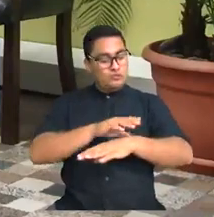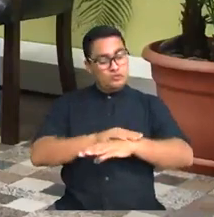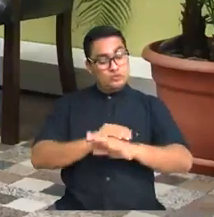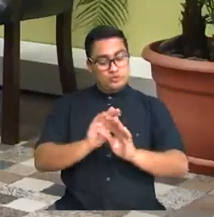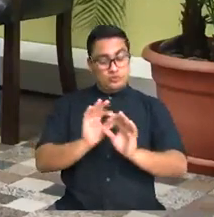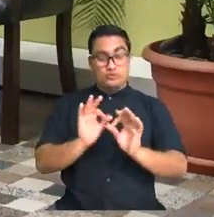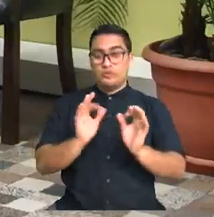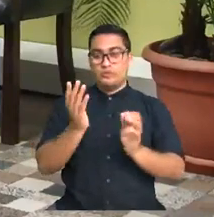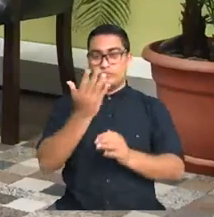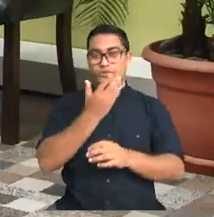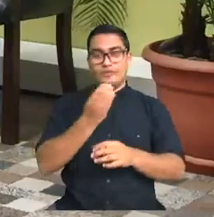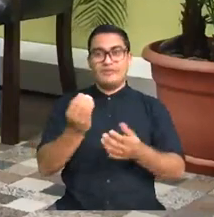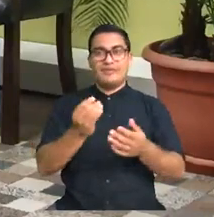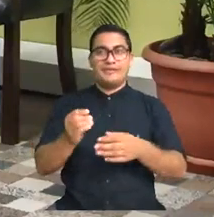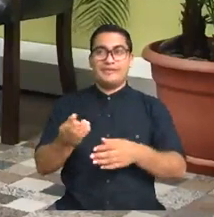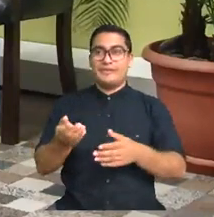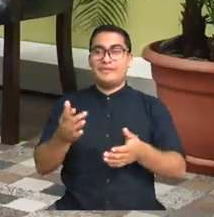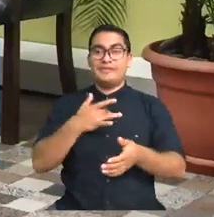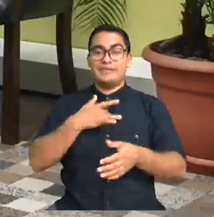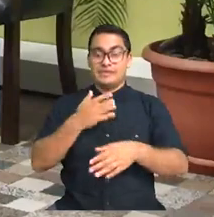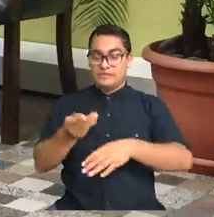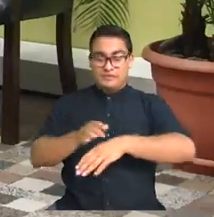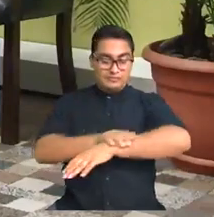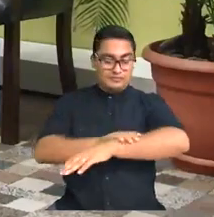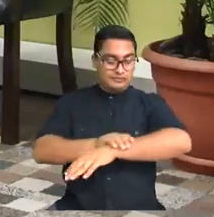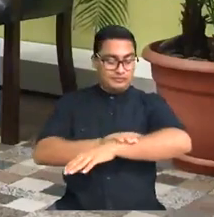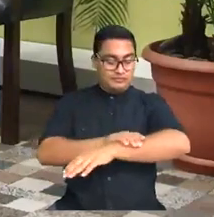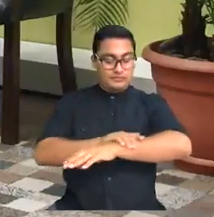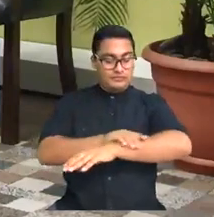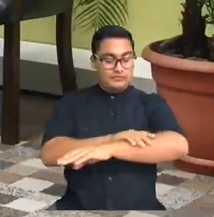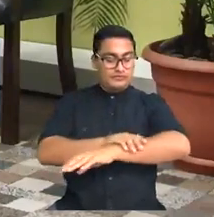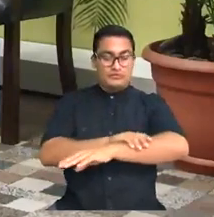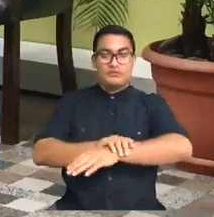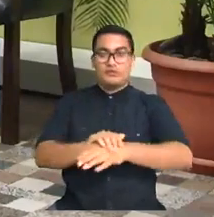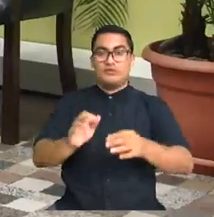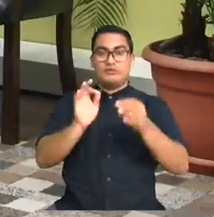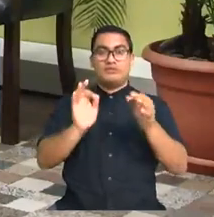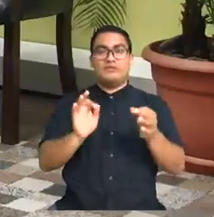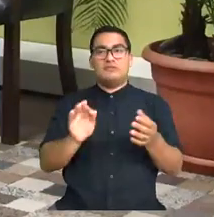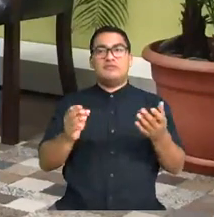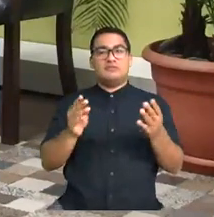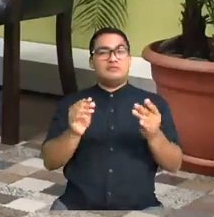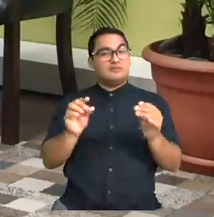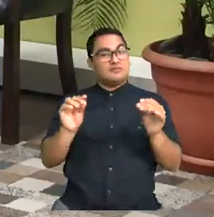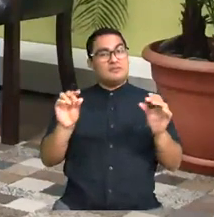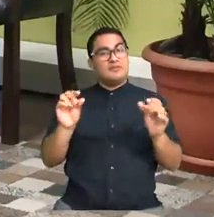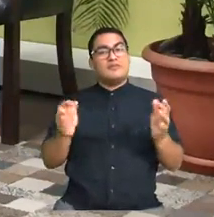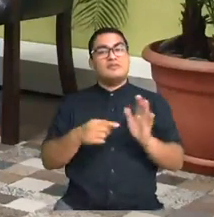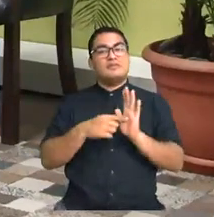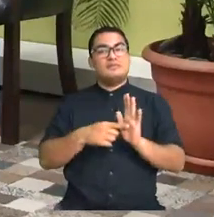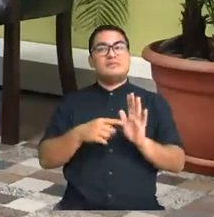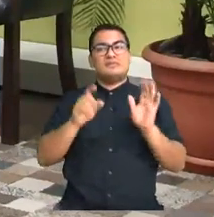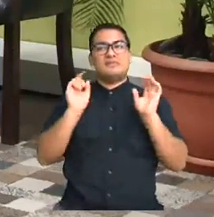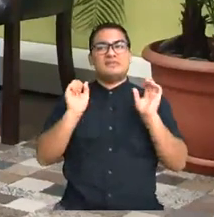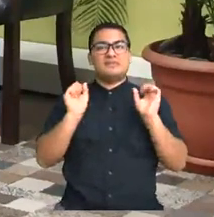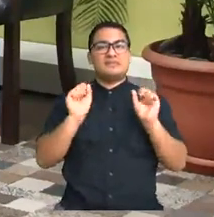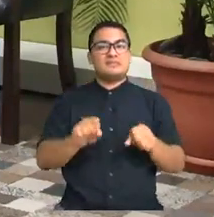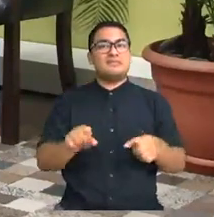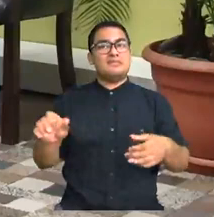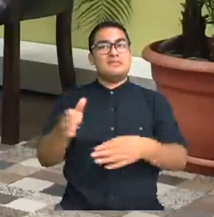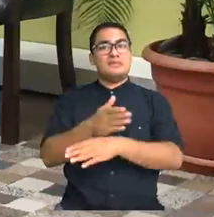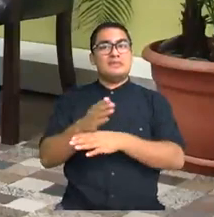solamente es piel, sino que también cabello y uñas. La hidratación de los mismos se puede dar de muchas